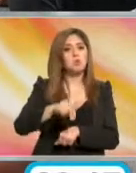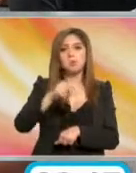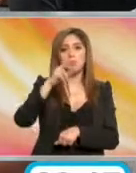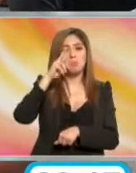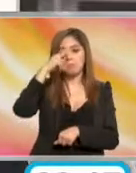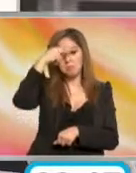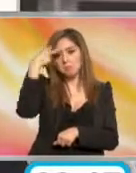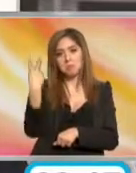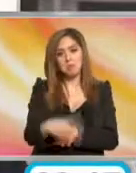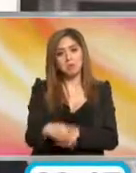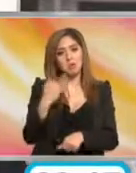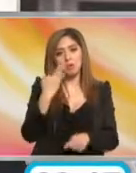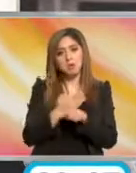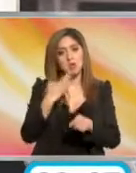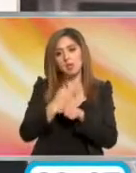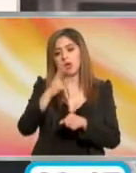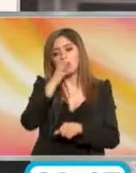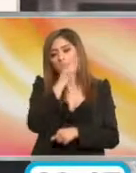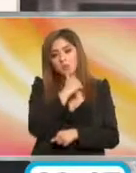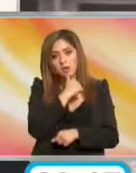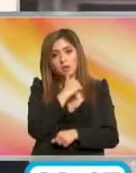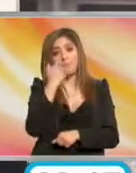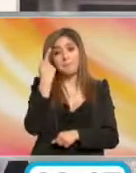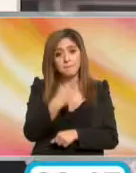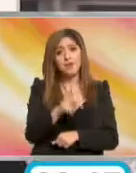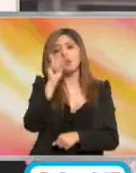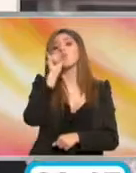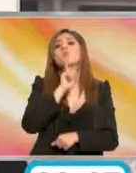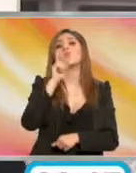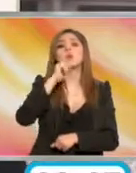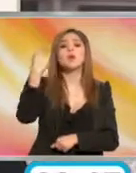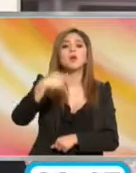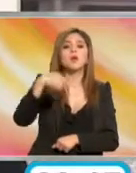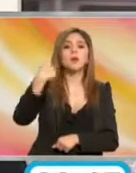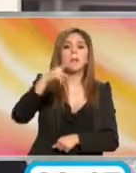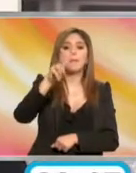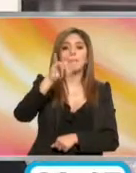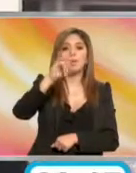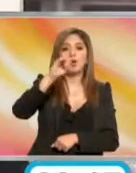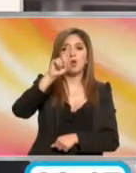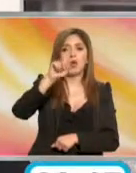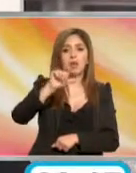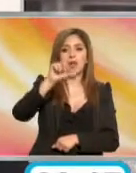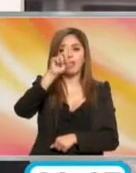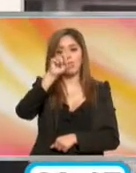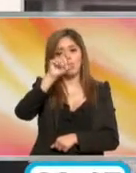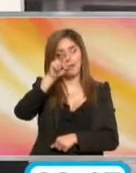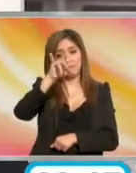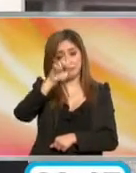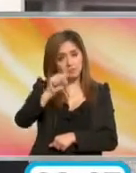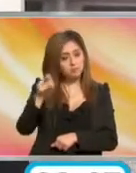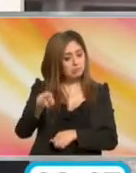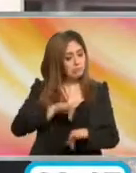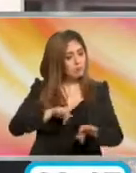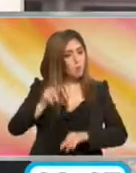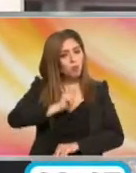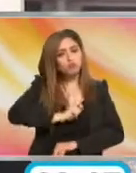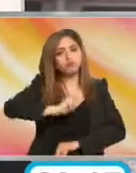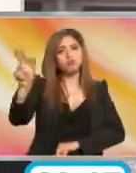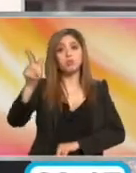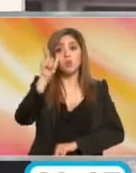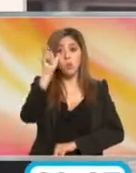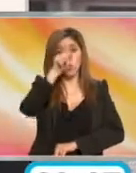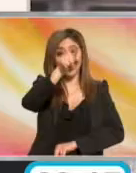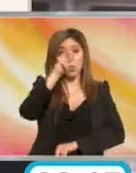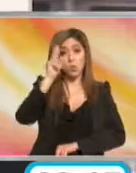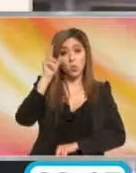se puede ver en este momento en México, pero Viola Davis hace un gran trabajo y yo creo que cuando puedan ver la película